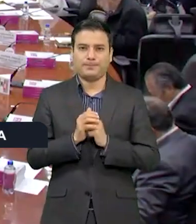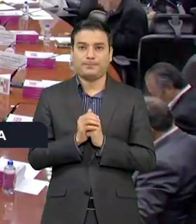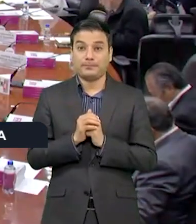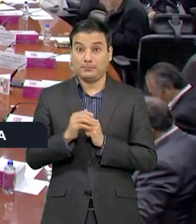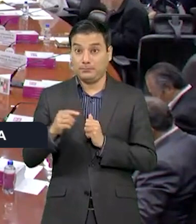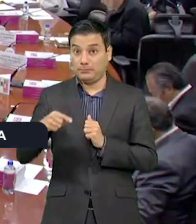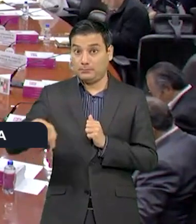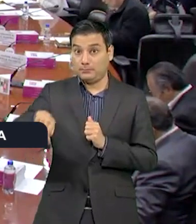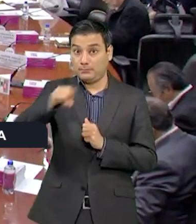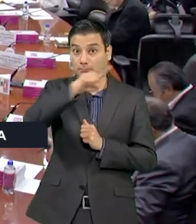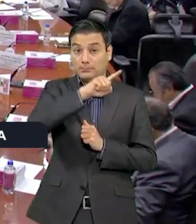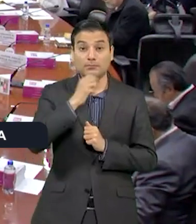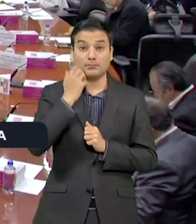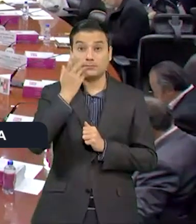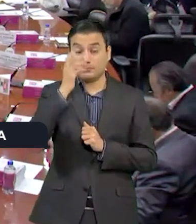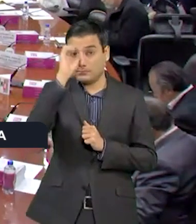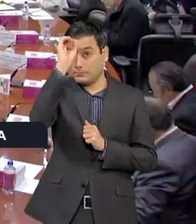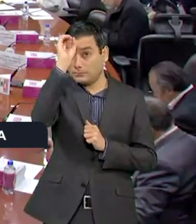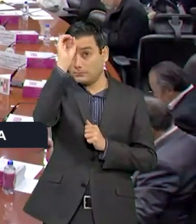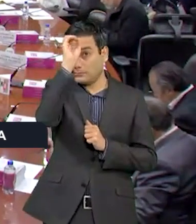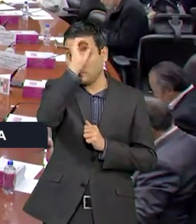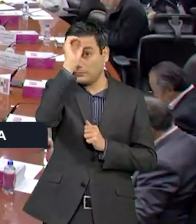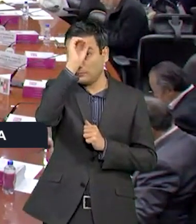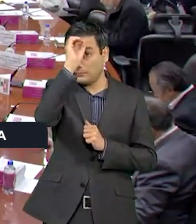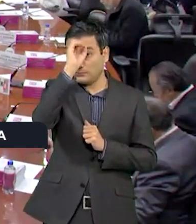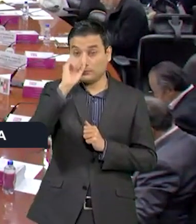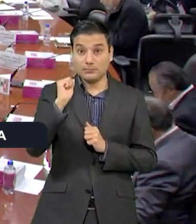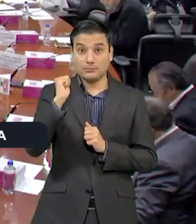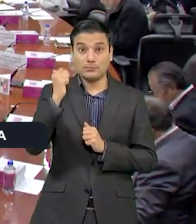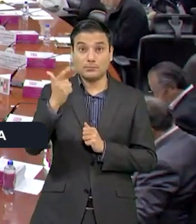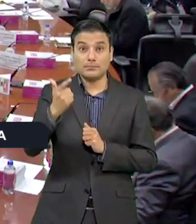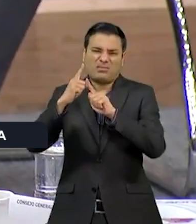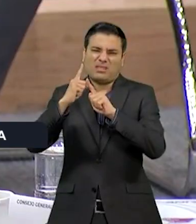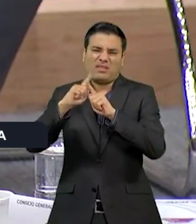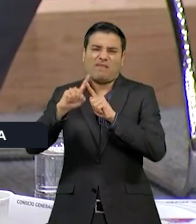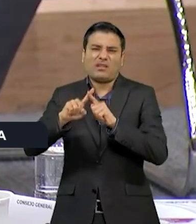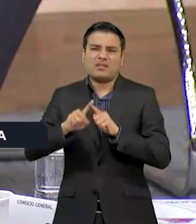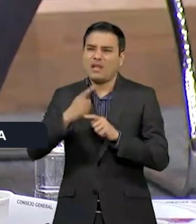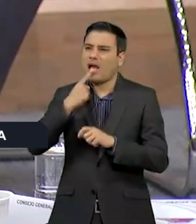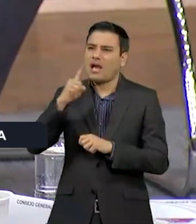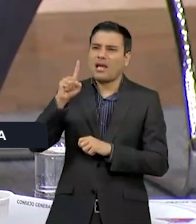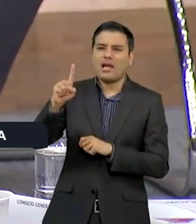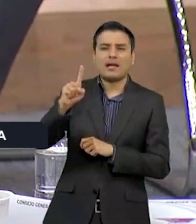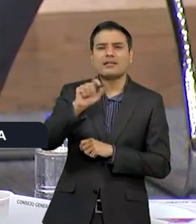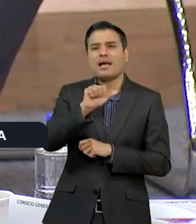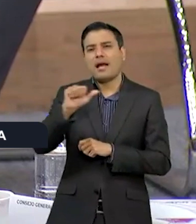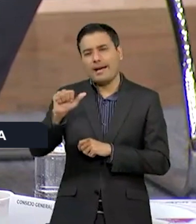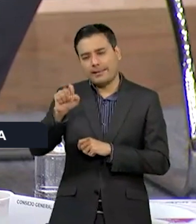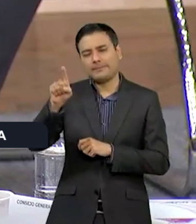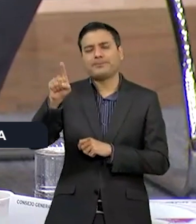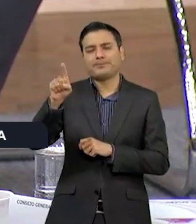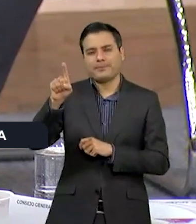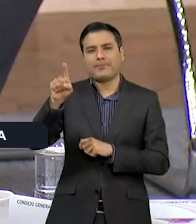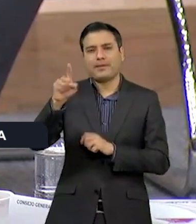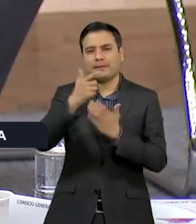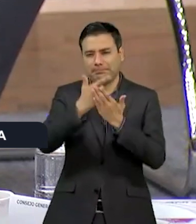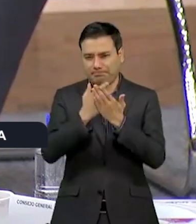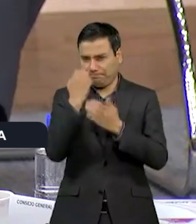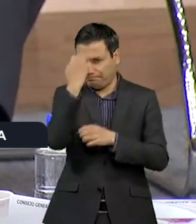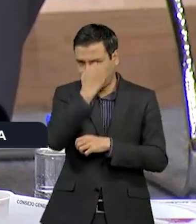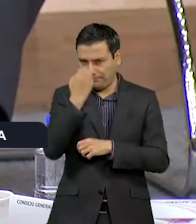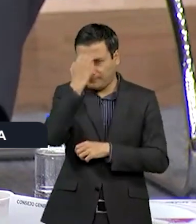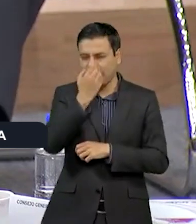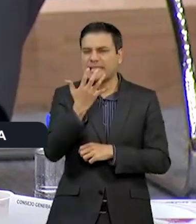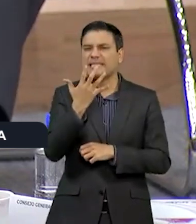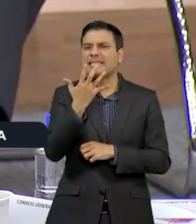en el uso de recursos como gastos no reportados o entregados en físico ante esta situación el consejero Montaño aseguró que el in